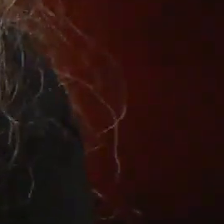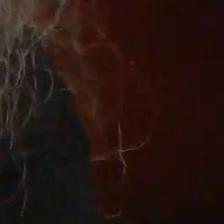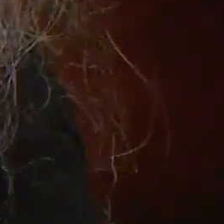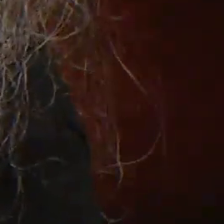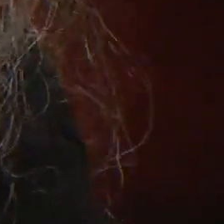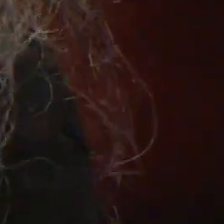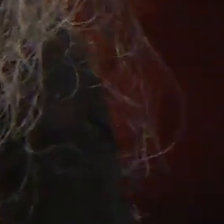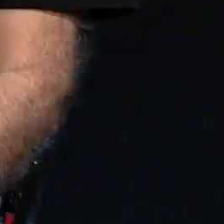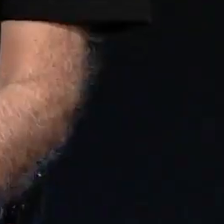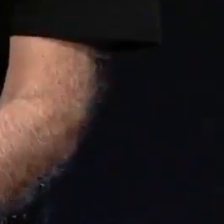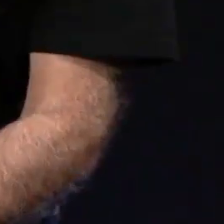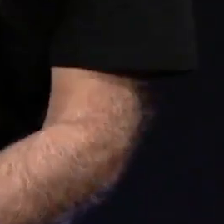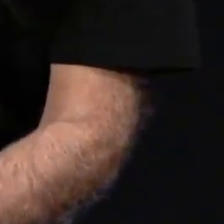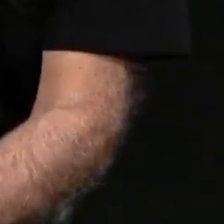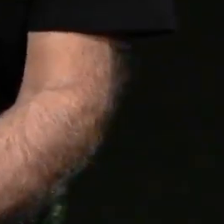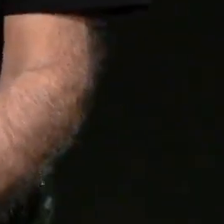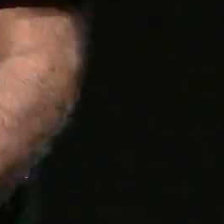El perdedor.